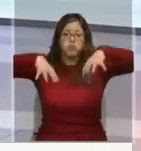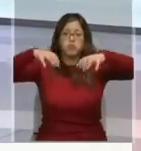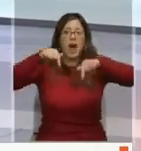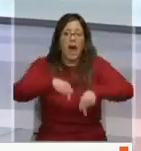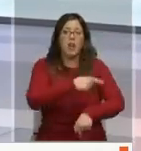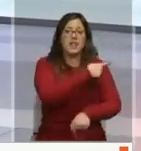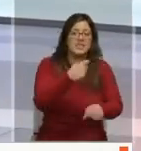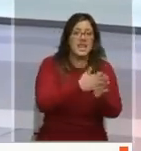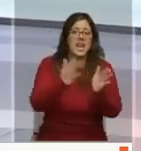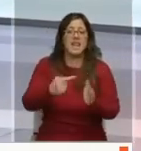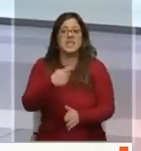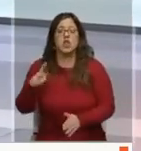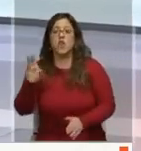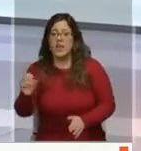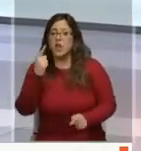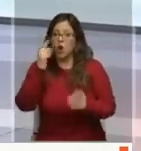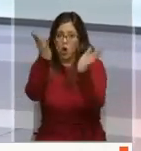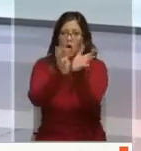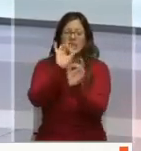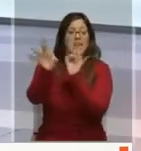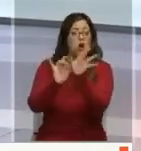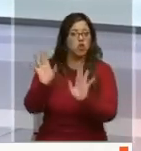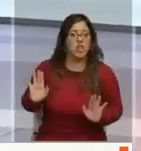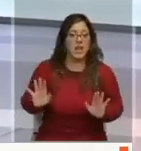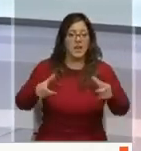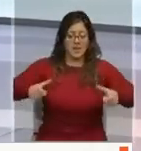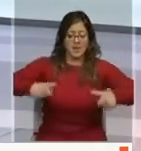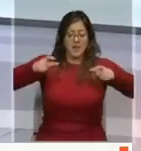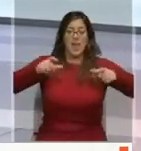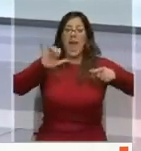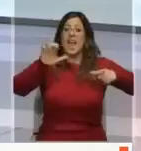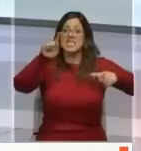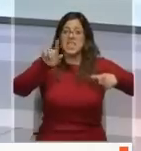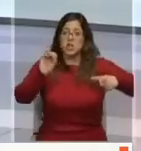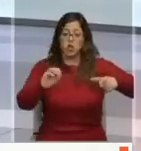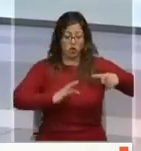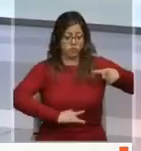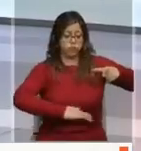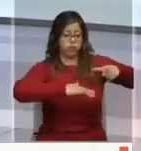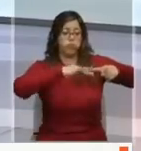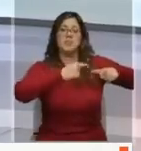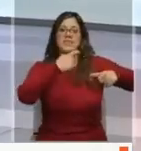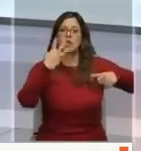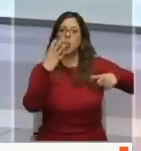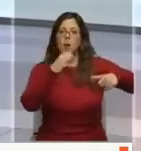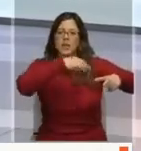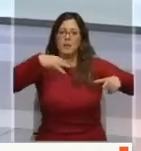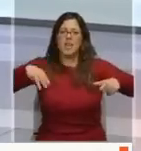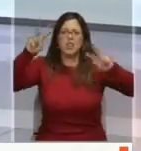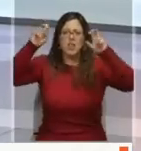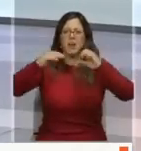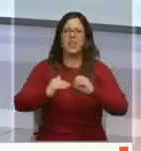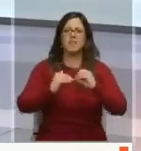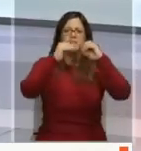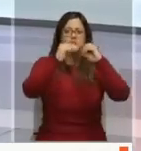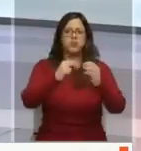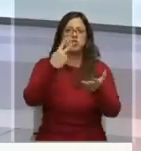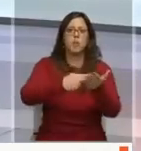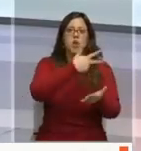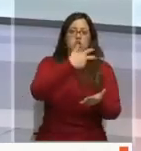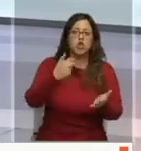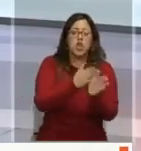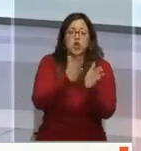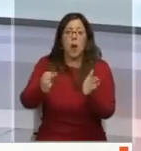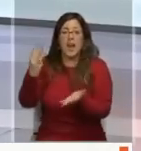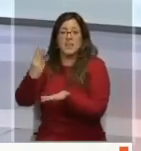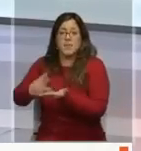100 a 120. En San José, en el embalse del Yeso, podrían ser quizás 140 milímetros. ¿Cómo estuvo el isoterma cero? Entre los 2.800 y 3.000.